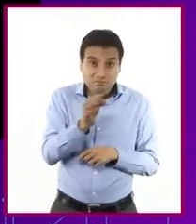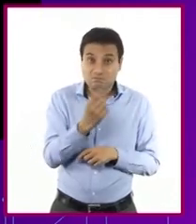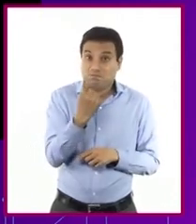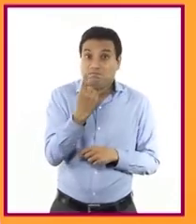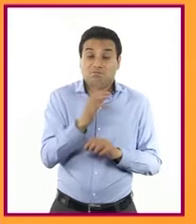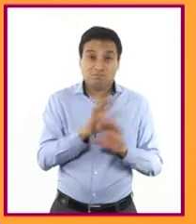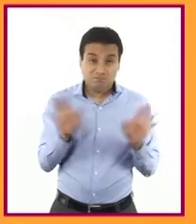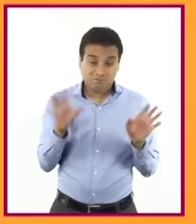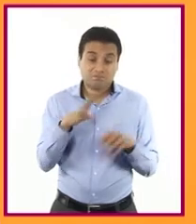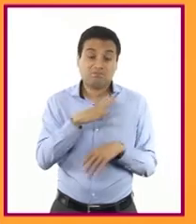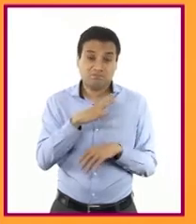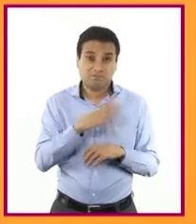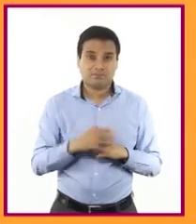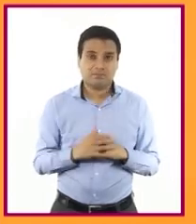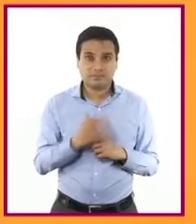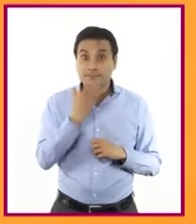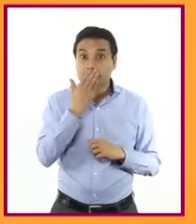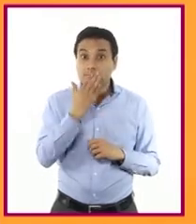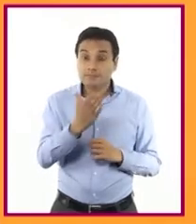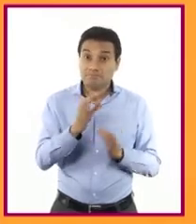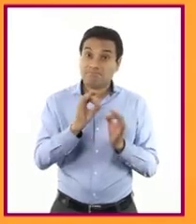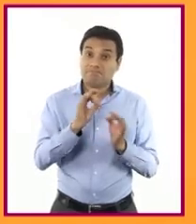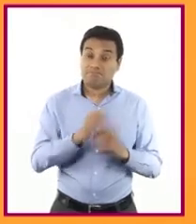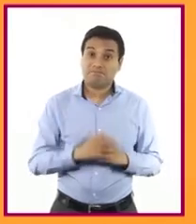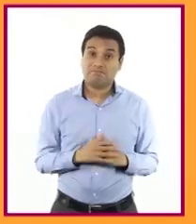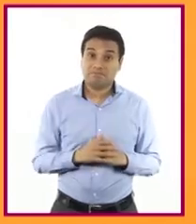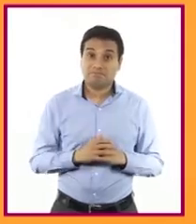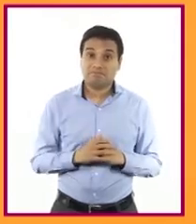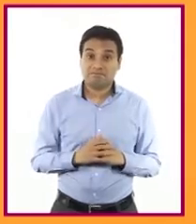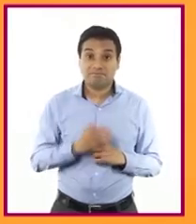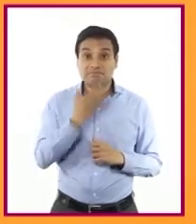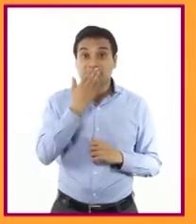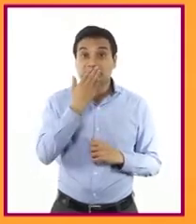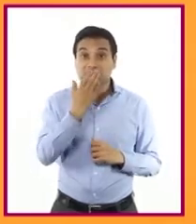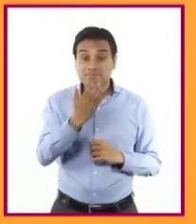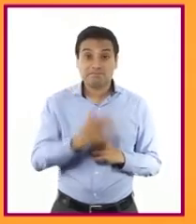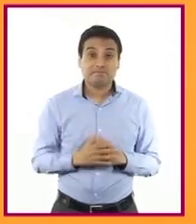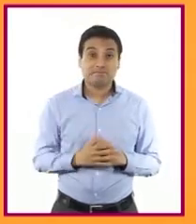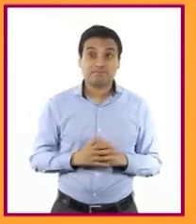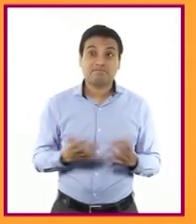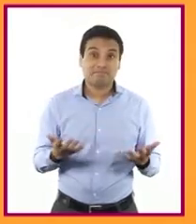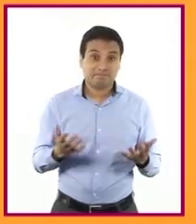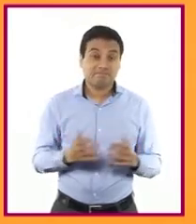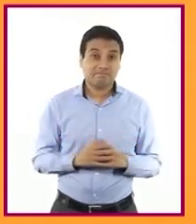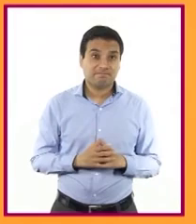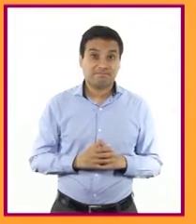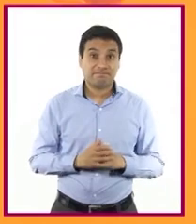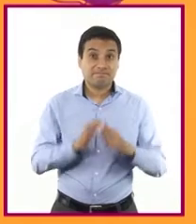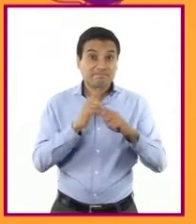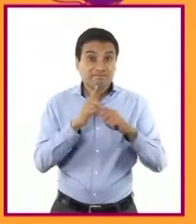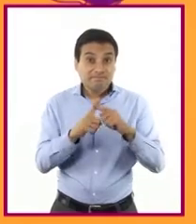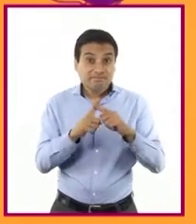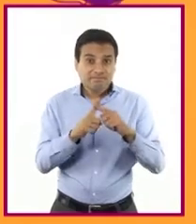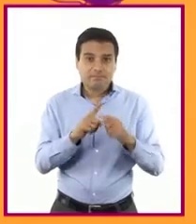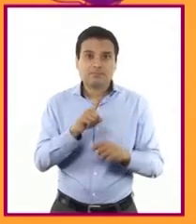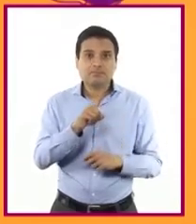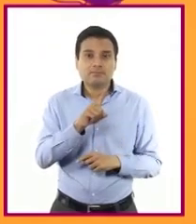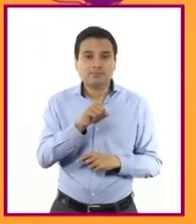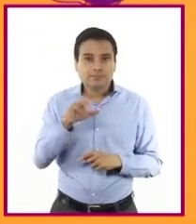unicelulares. ¡Perfectamente bien contestado! ¡Muy bien, Roberto! ¡Cromosomas suma sus primeros 100